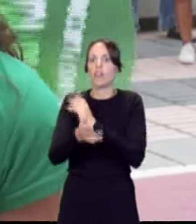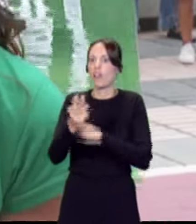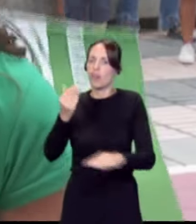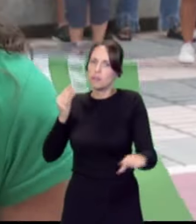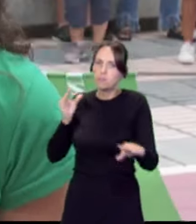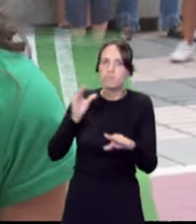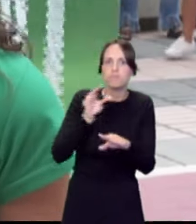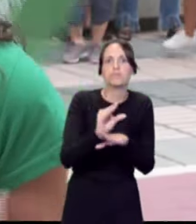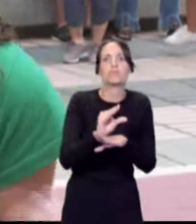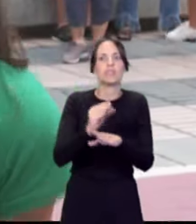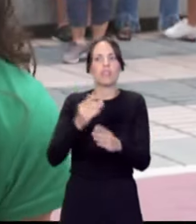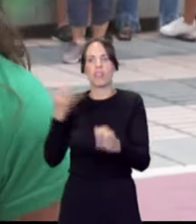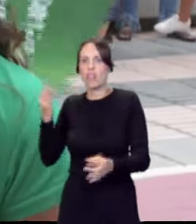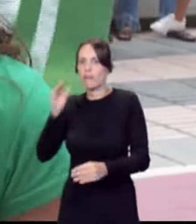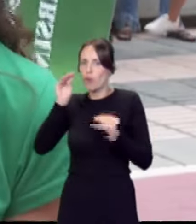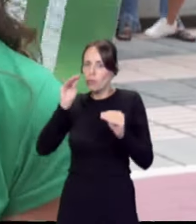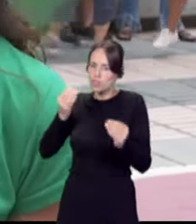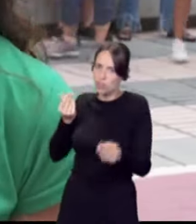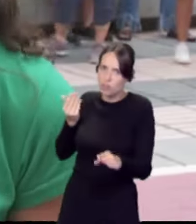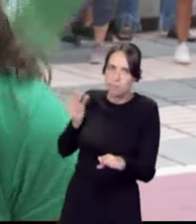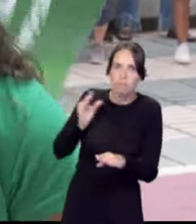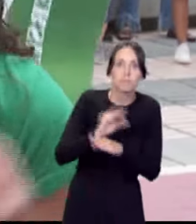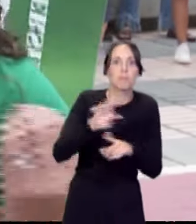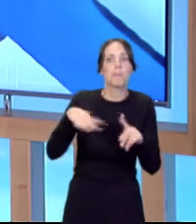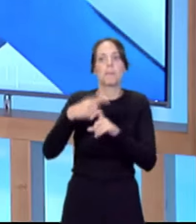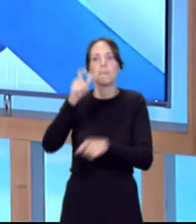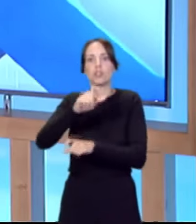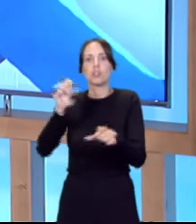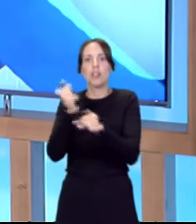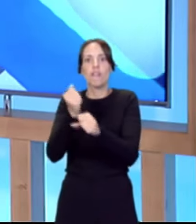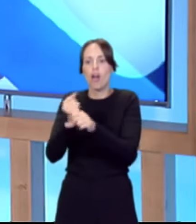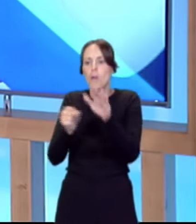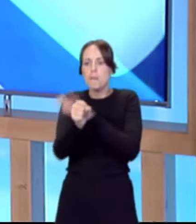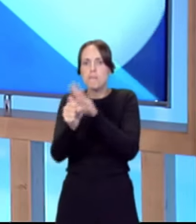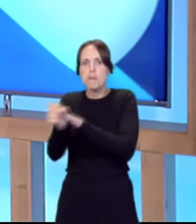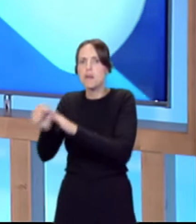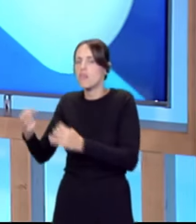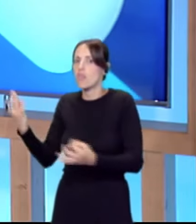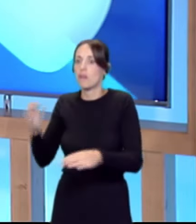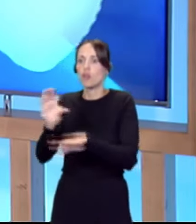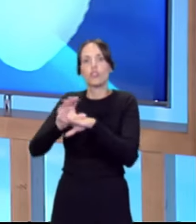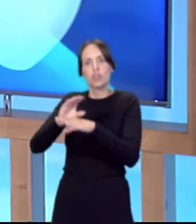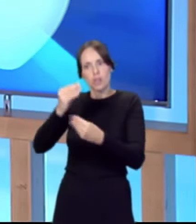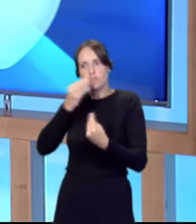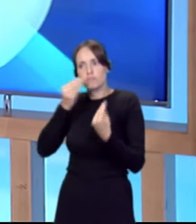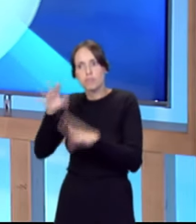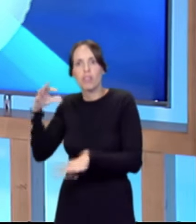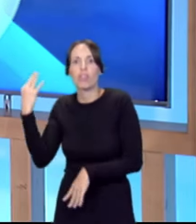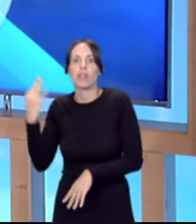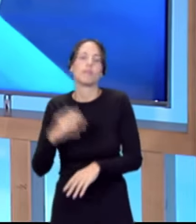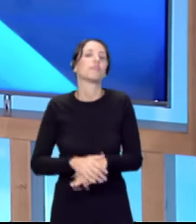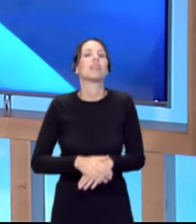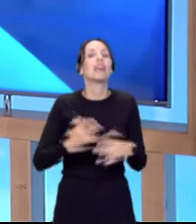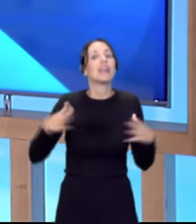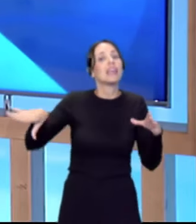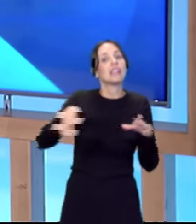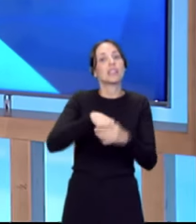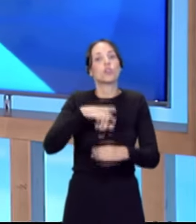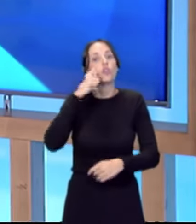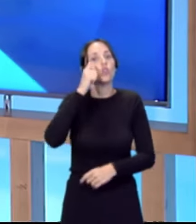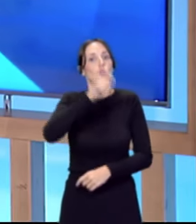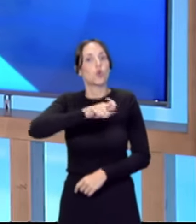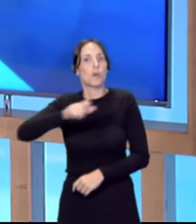de profesorado. Y eso es lo que tiene que hacer la Viceconsejería. Volvemos a hablar de migración, pero también de integración y humanidad, porque varios menores migrantes han